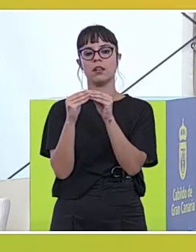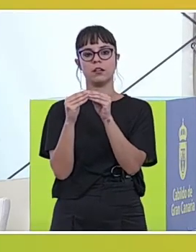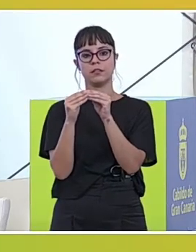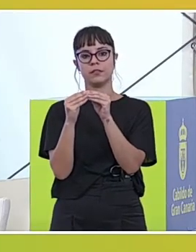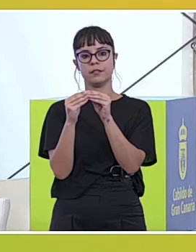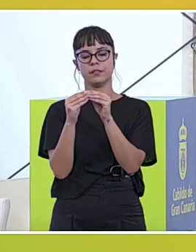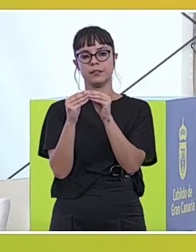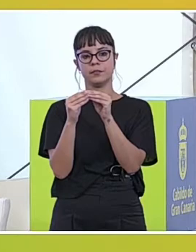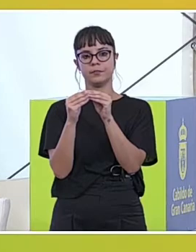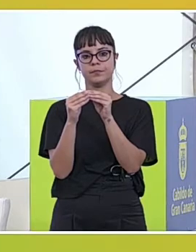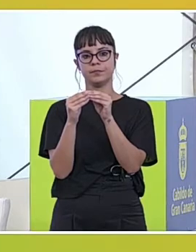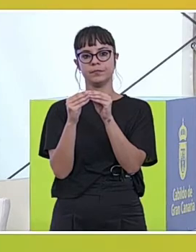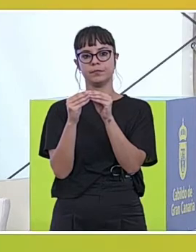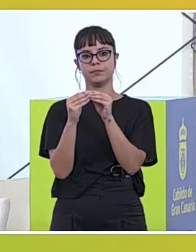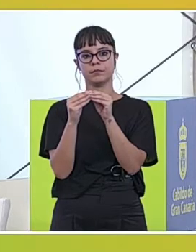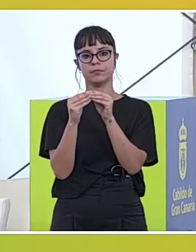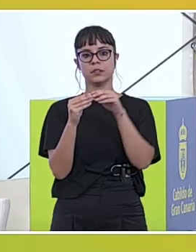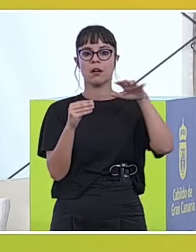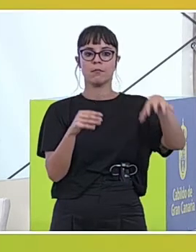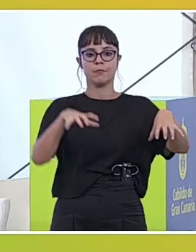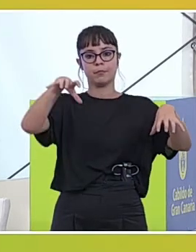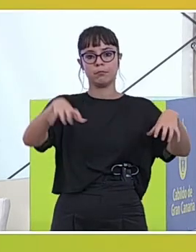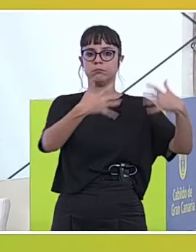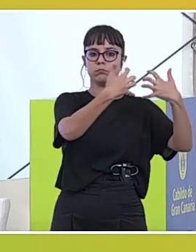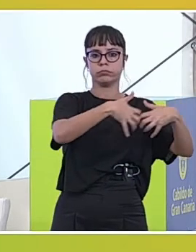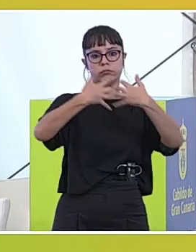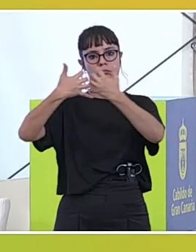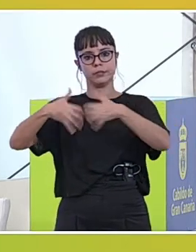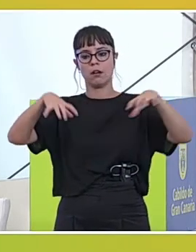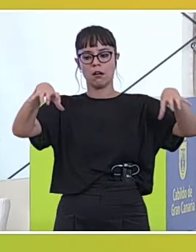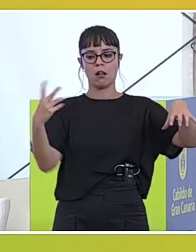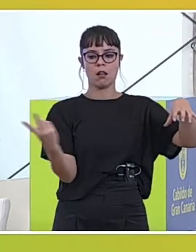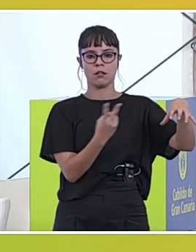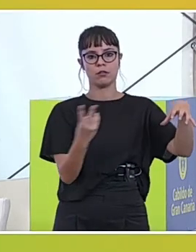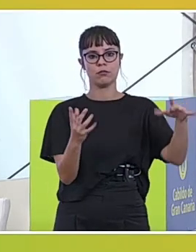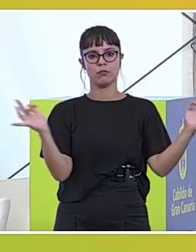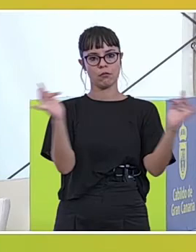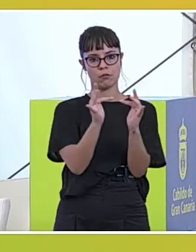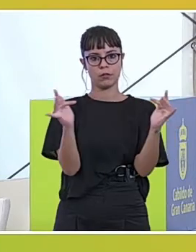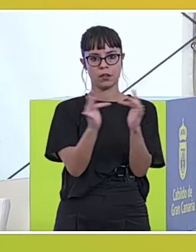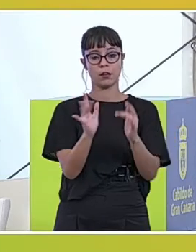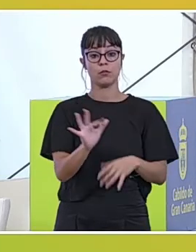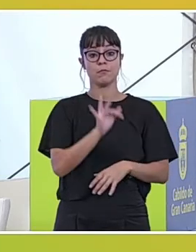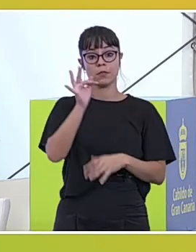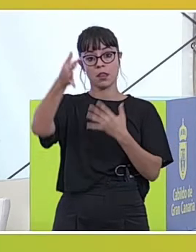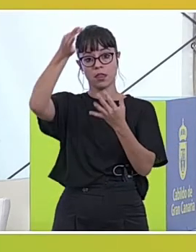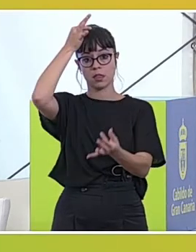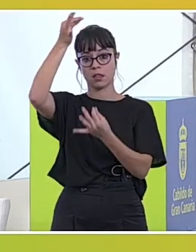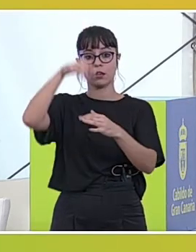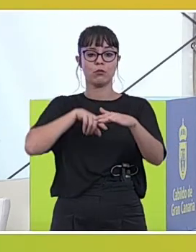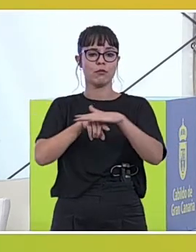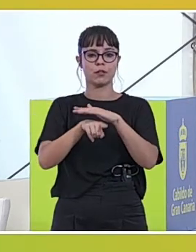para comunicar unas plantas con otras y además para que el tratamiento de datos se realice de manera